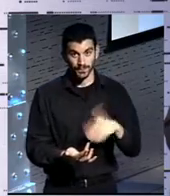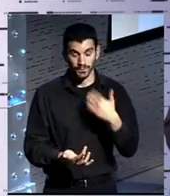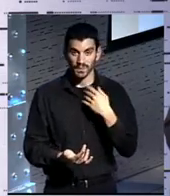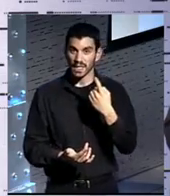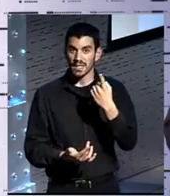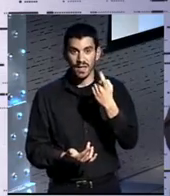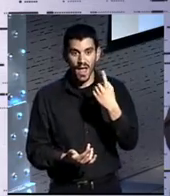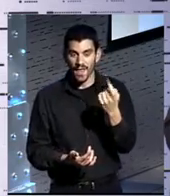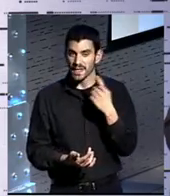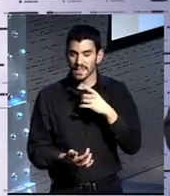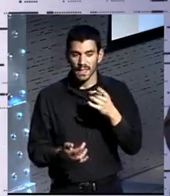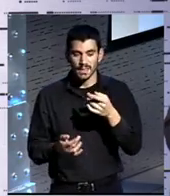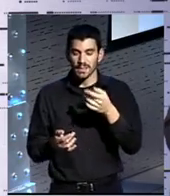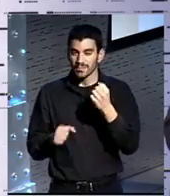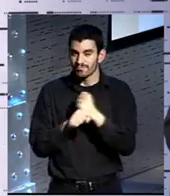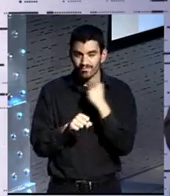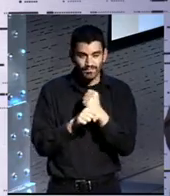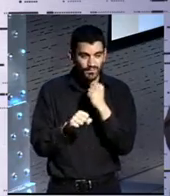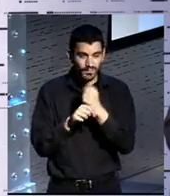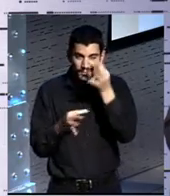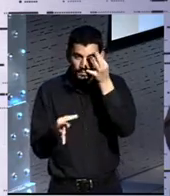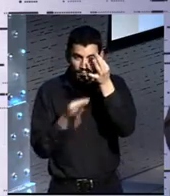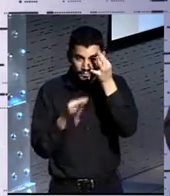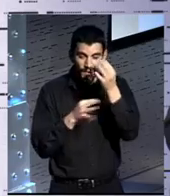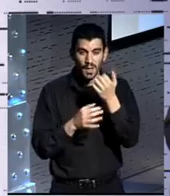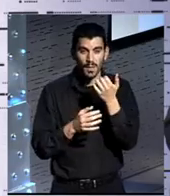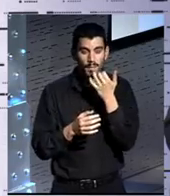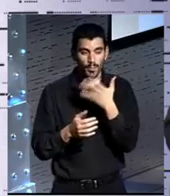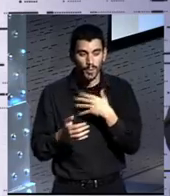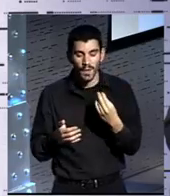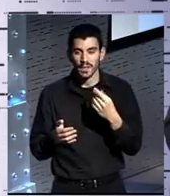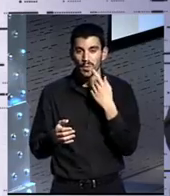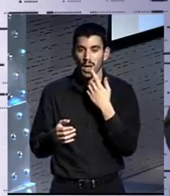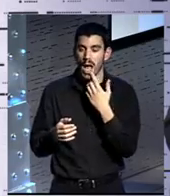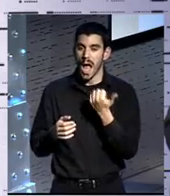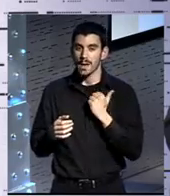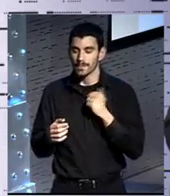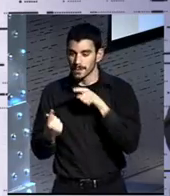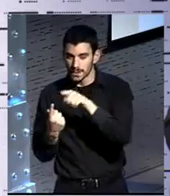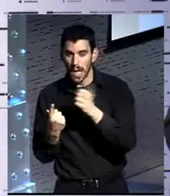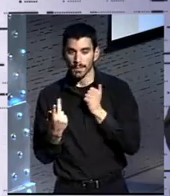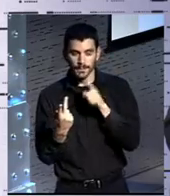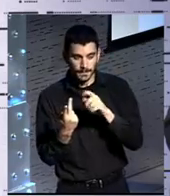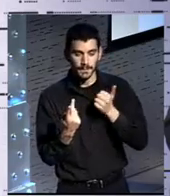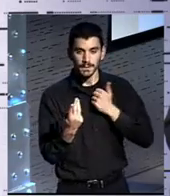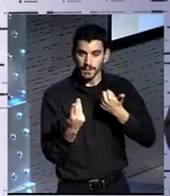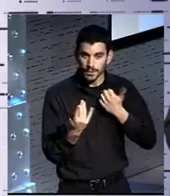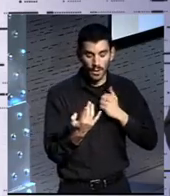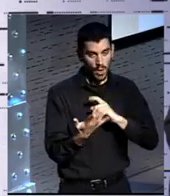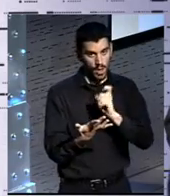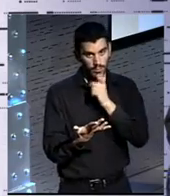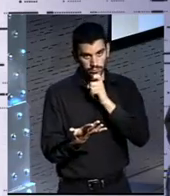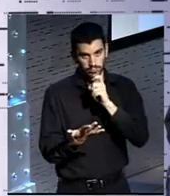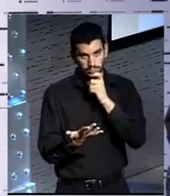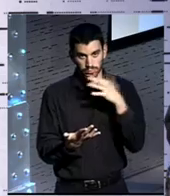requiere el llegar a todos los clientes, el tener coberturas razonables, con la capilaridad que hay, lo ha sofisticado muchísimo. Y